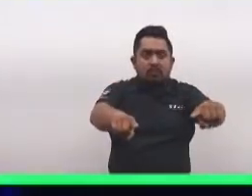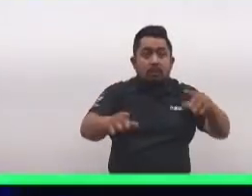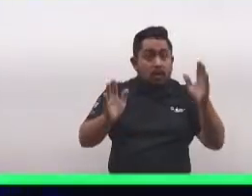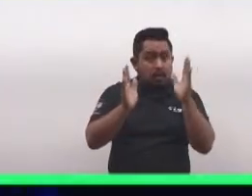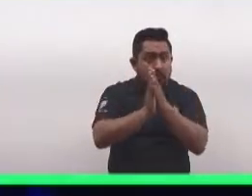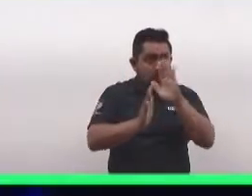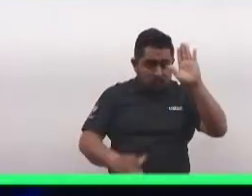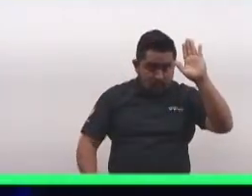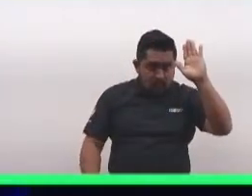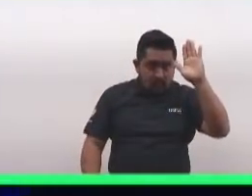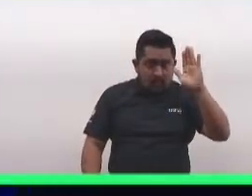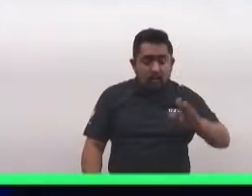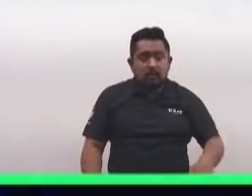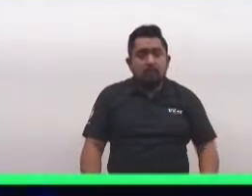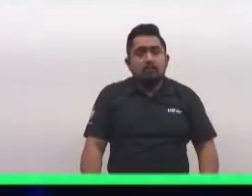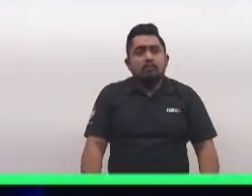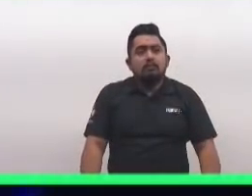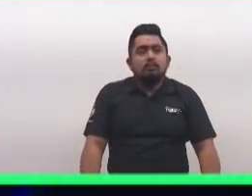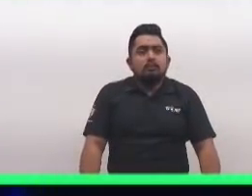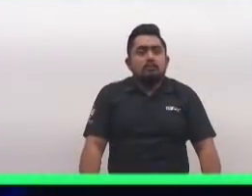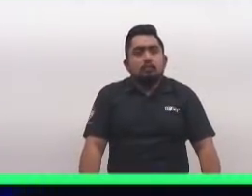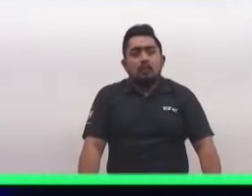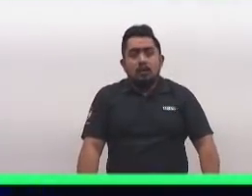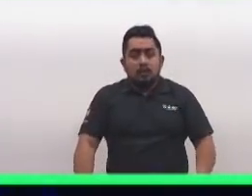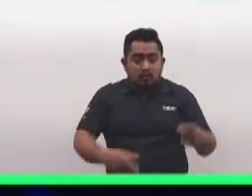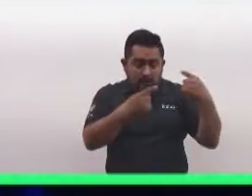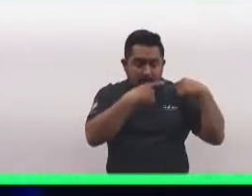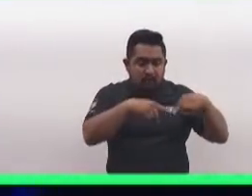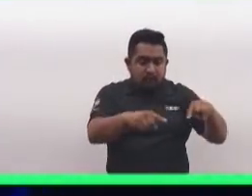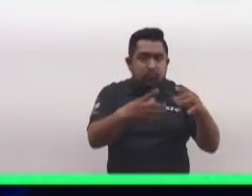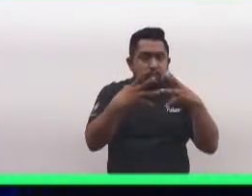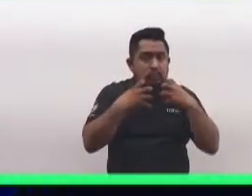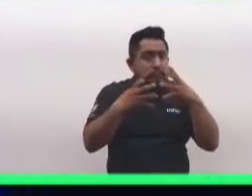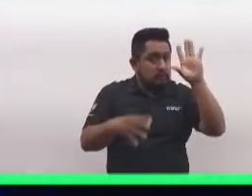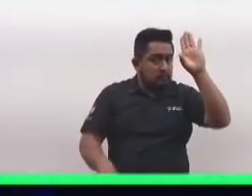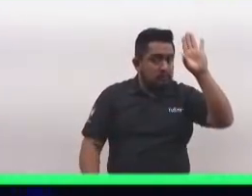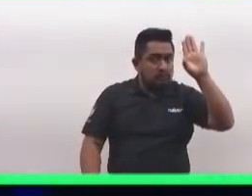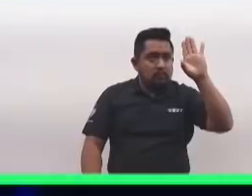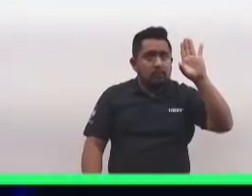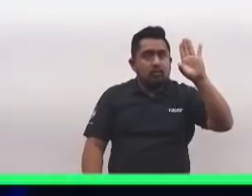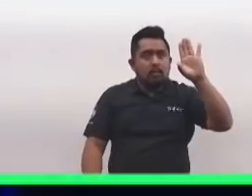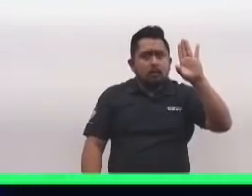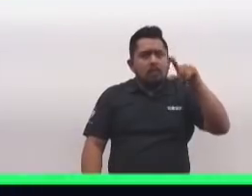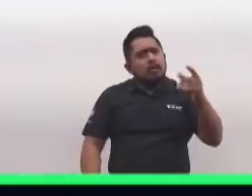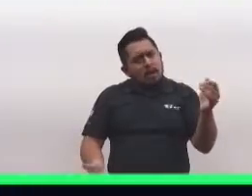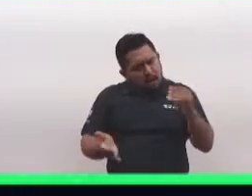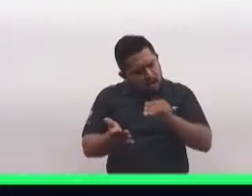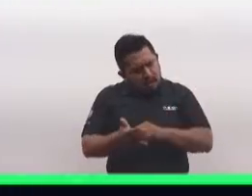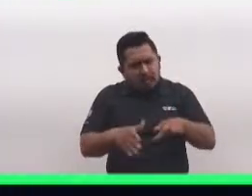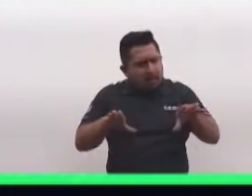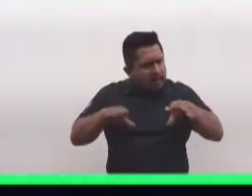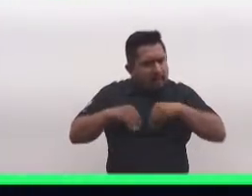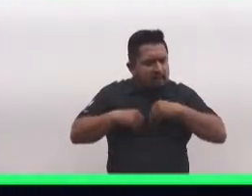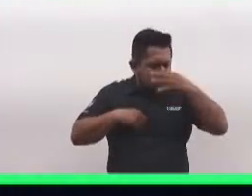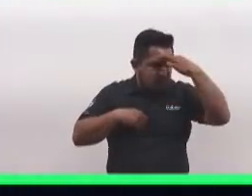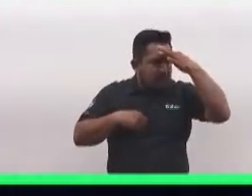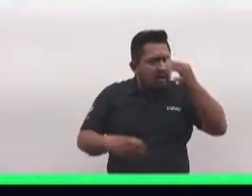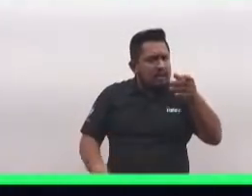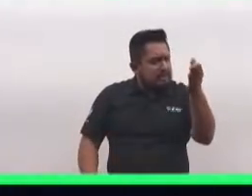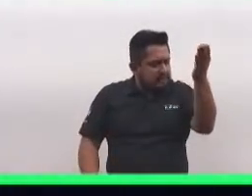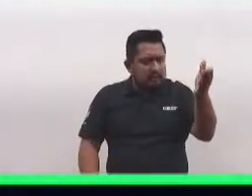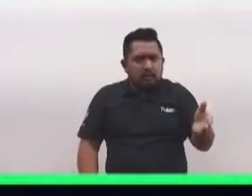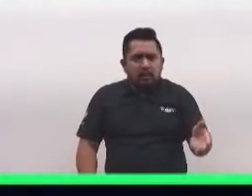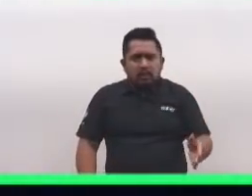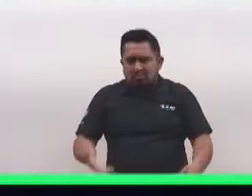amén alguien quiere esa abundancia de dios el día de hoy activemos los elementos ahí